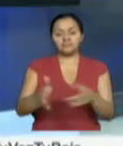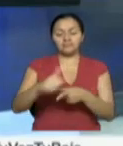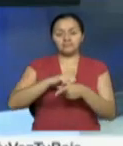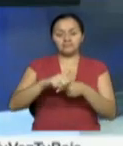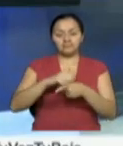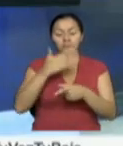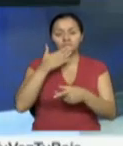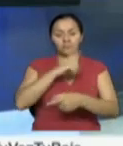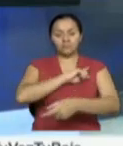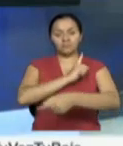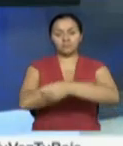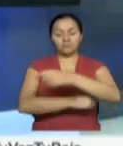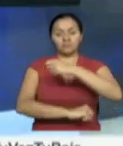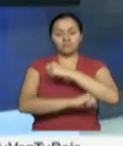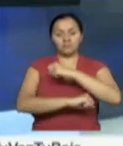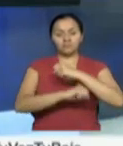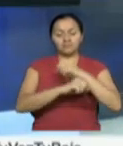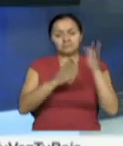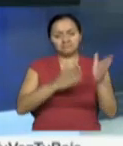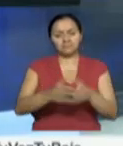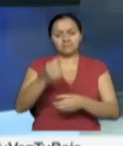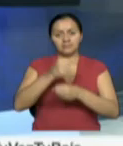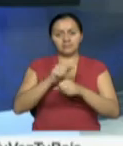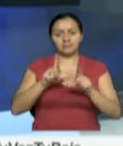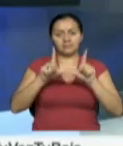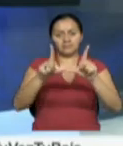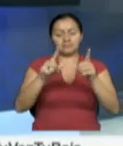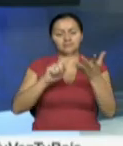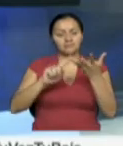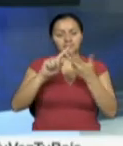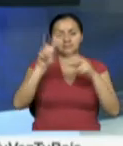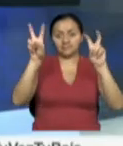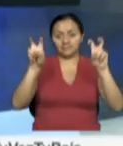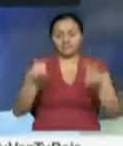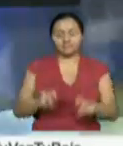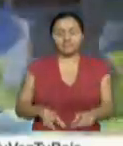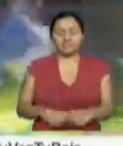para fortalecer las competencias laborales en diversos oficios.